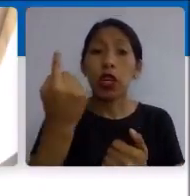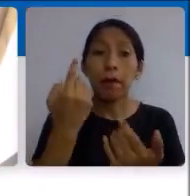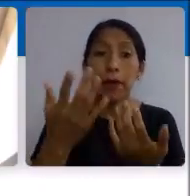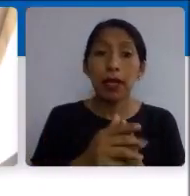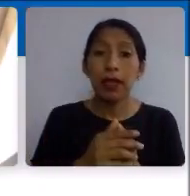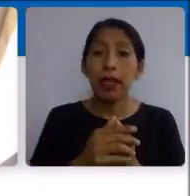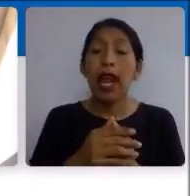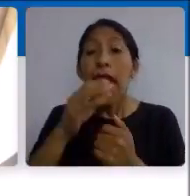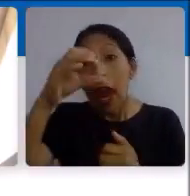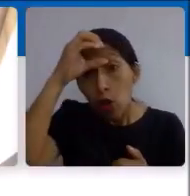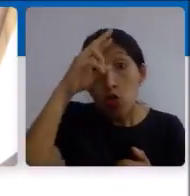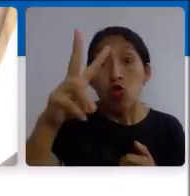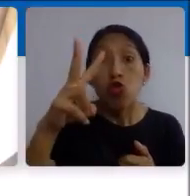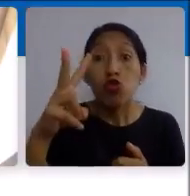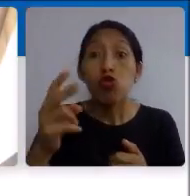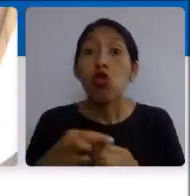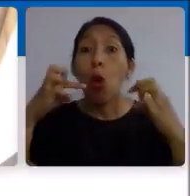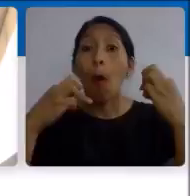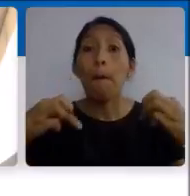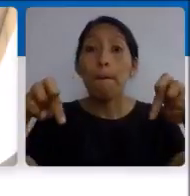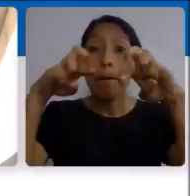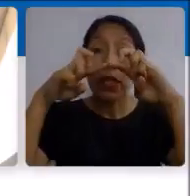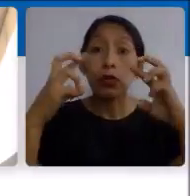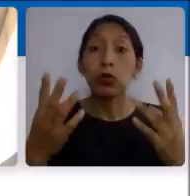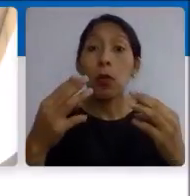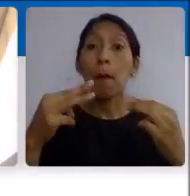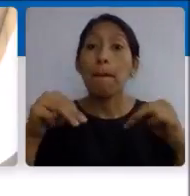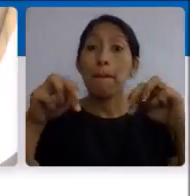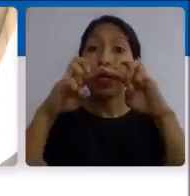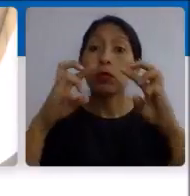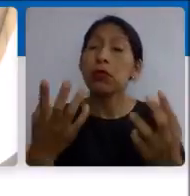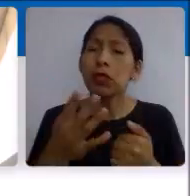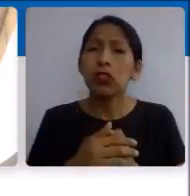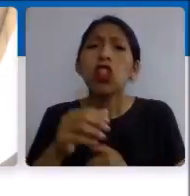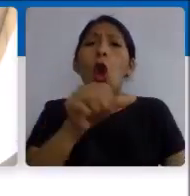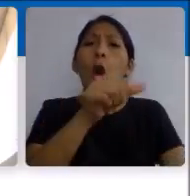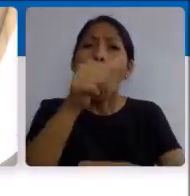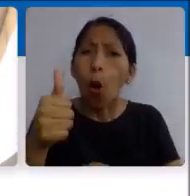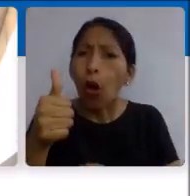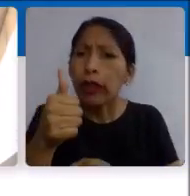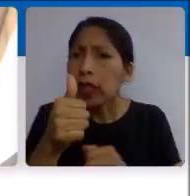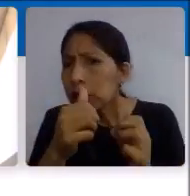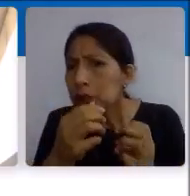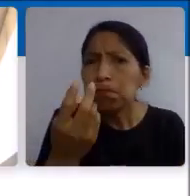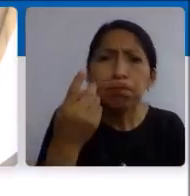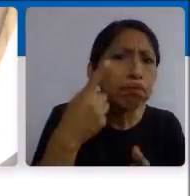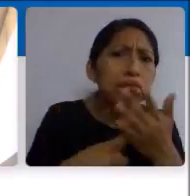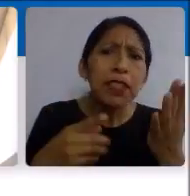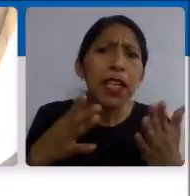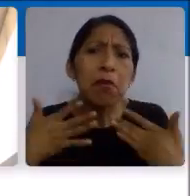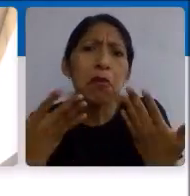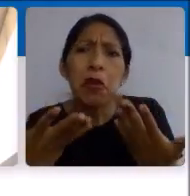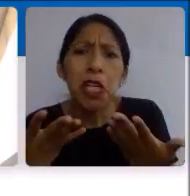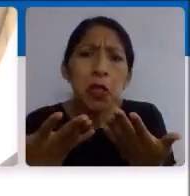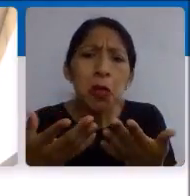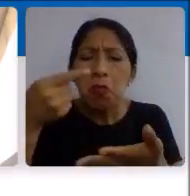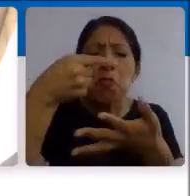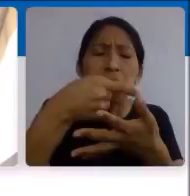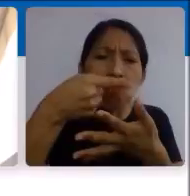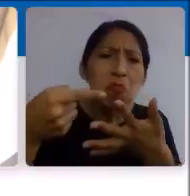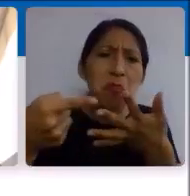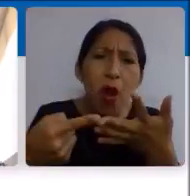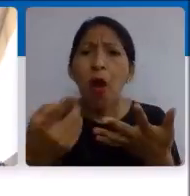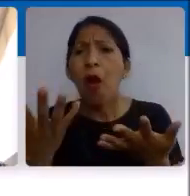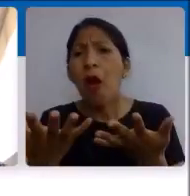en Cusco, Machu Picchu, sino ver qué otras opciones puedo dar, qué combinación puedo dar